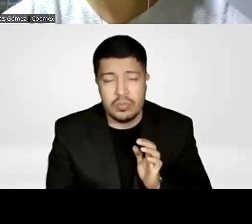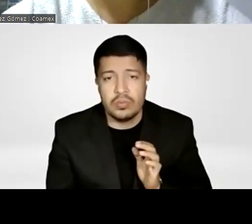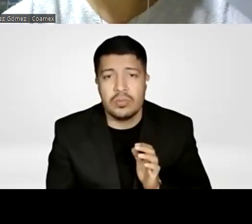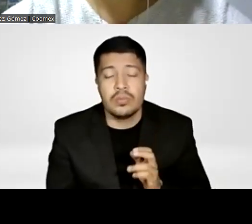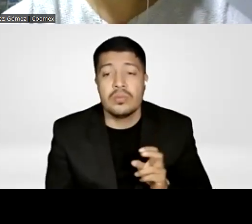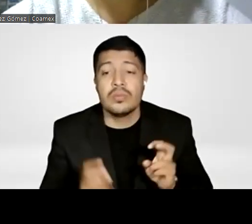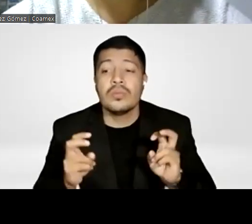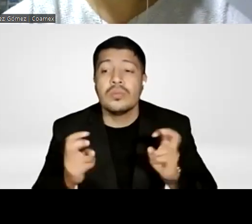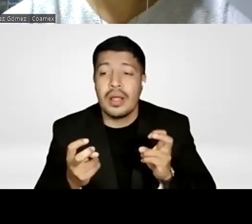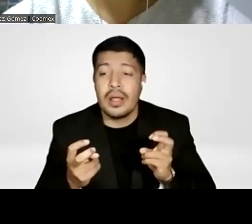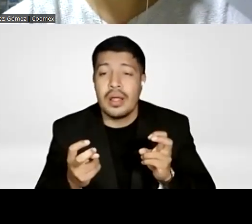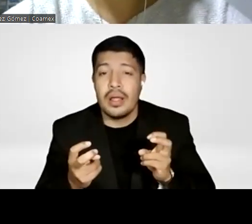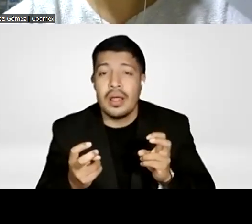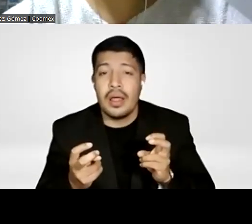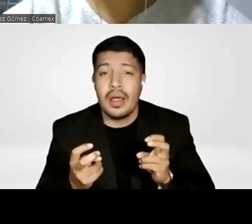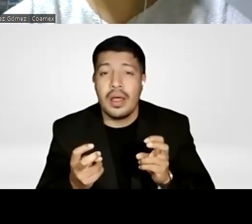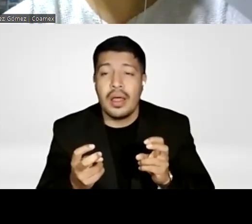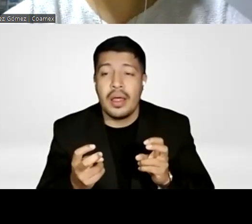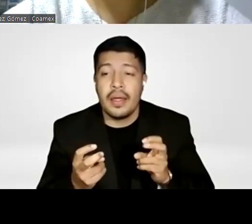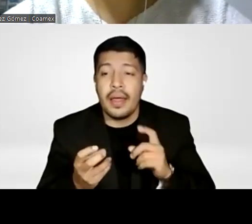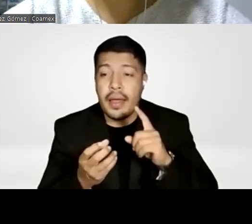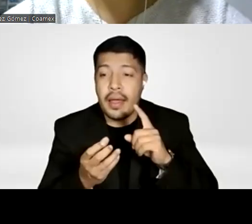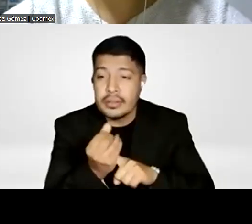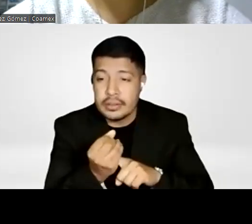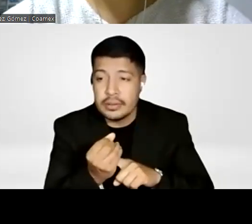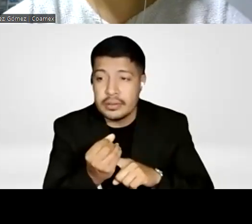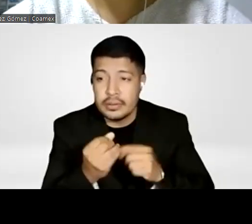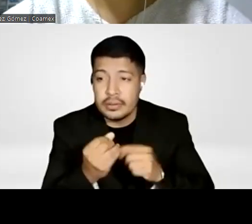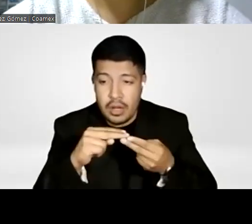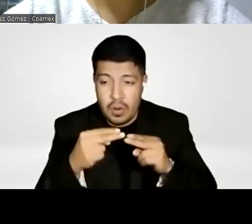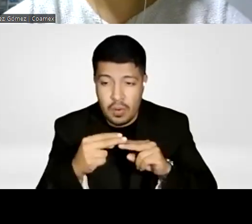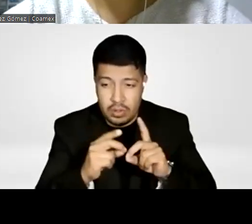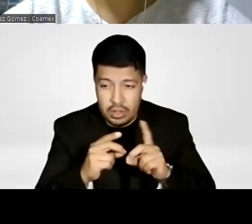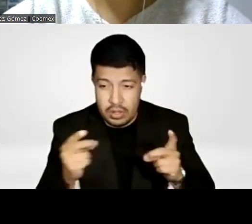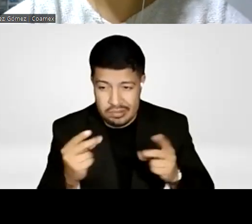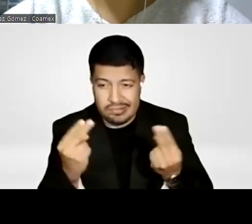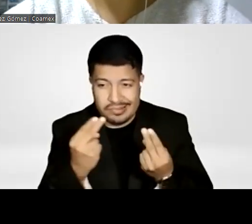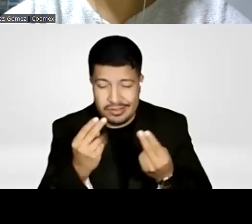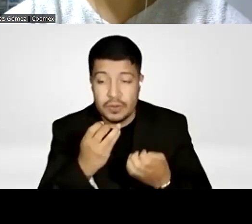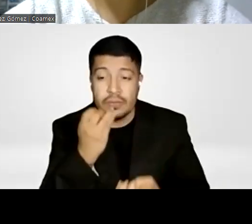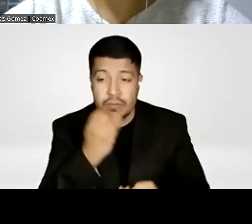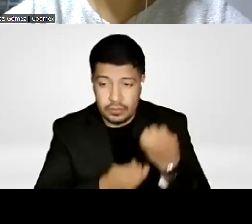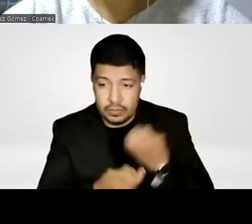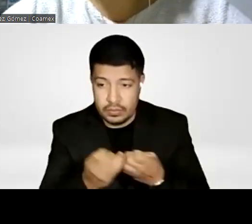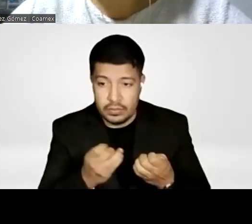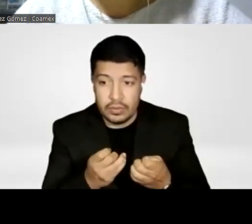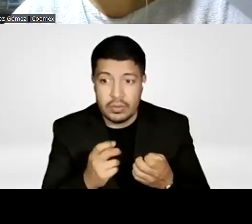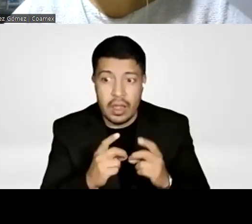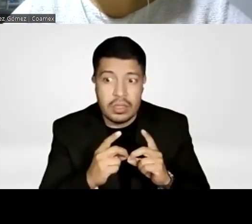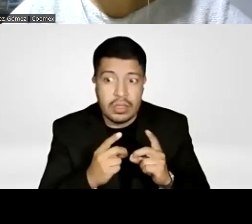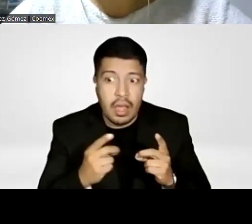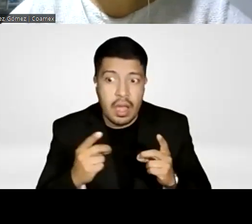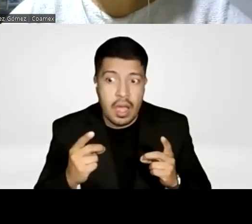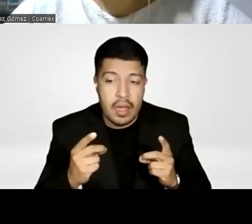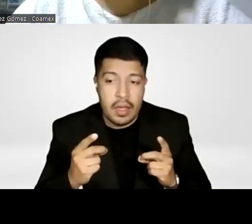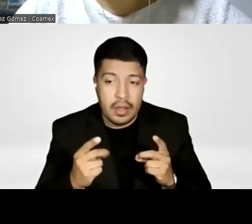del neurodesarrollo, sí es imprescindible medir desarrollo y sacar estos coeficientes de